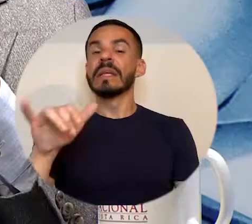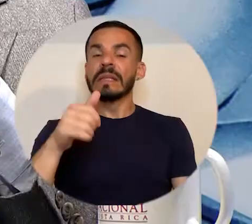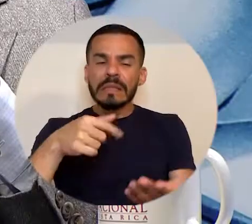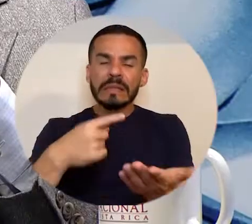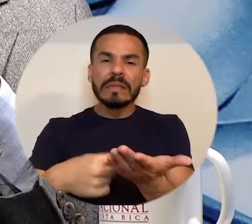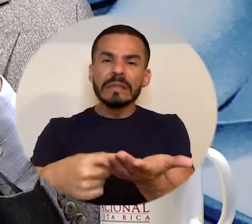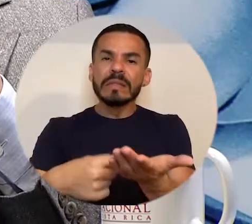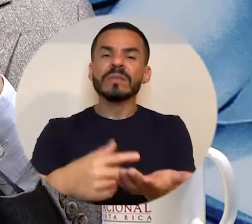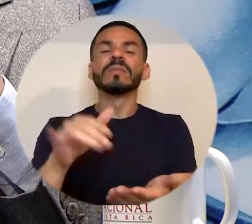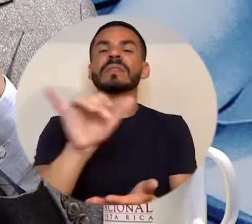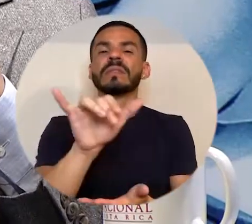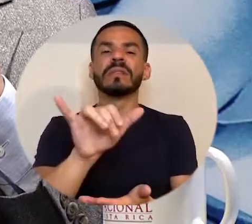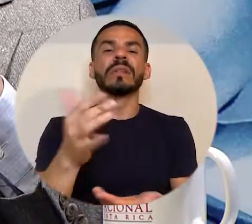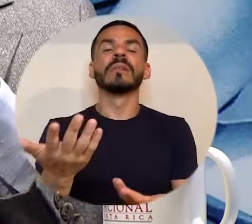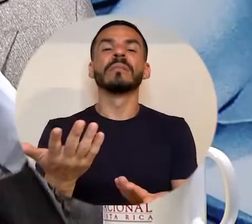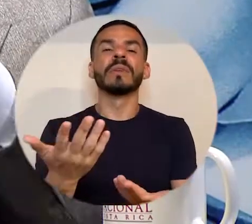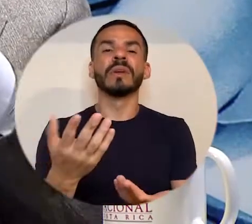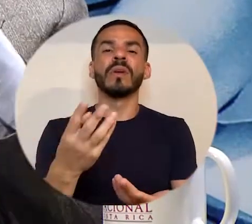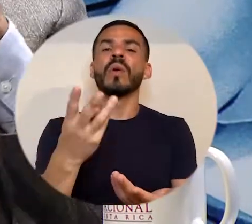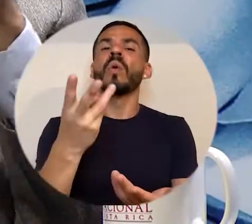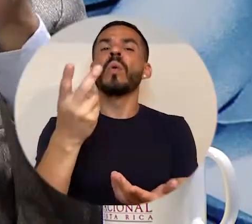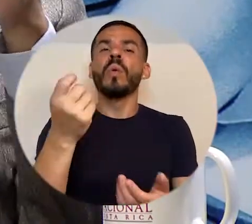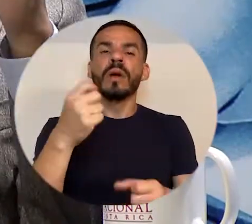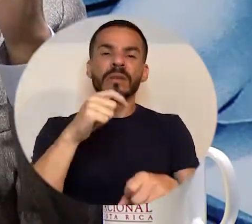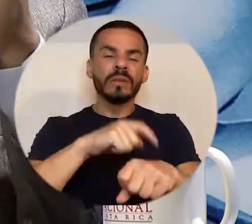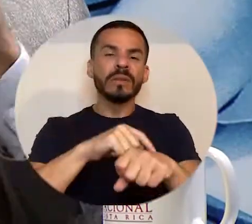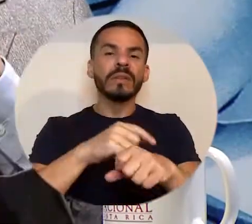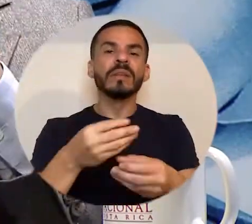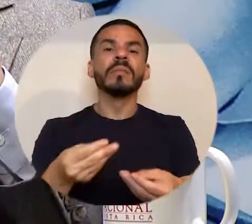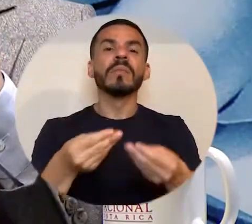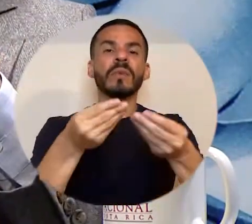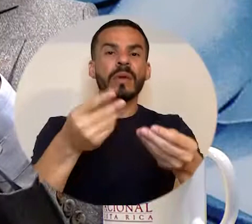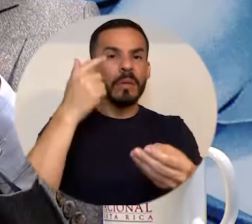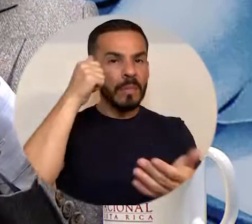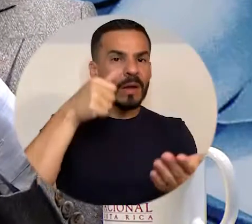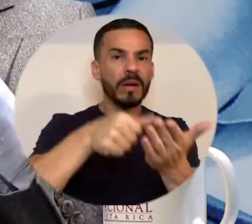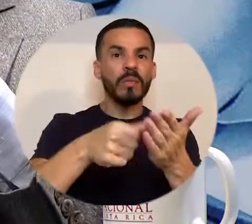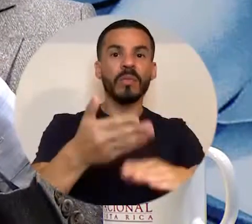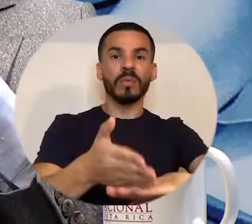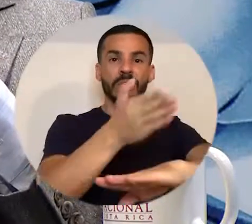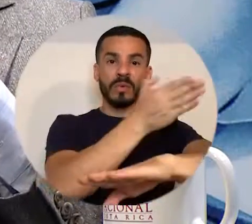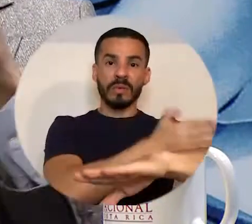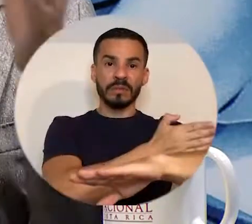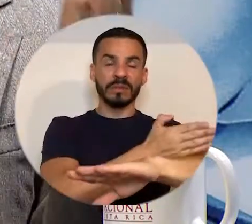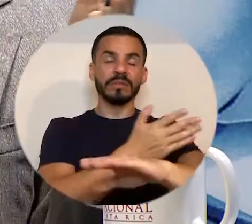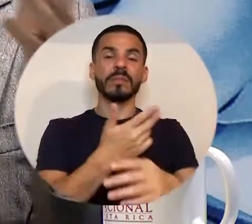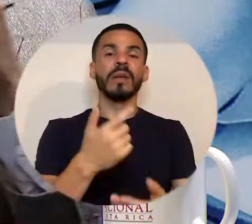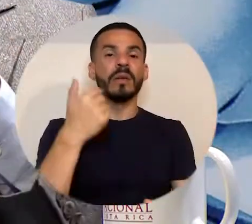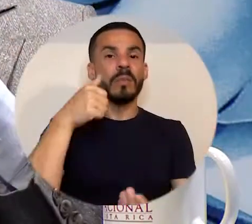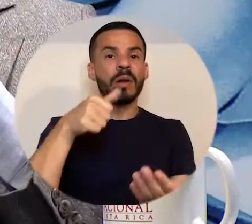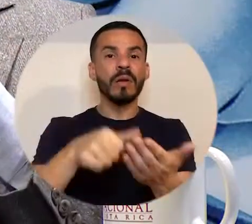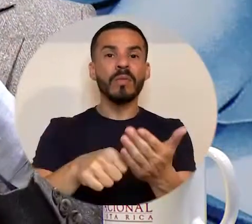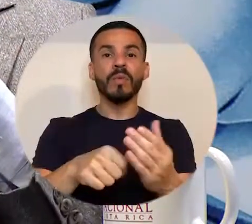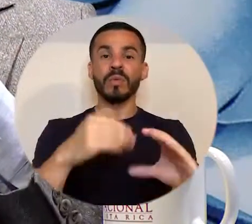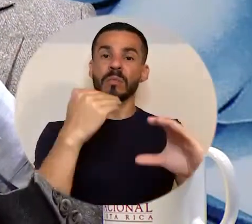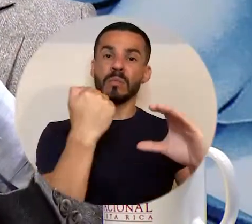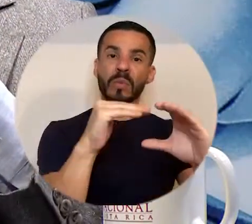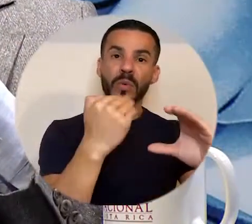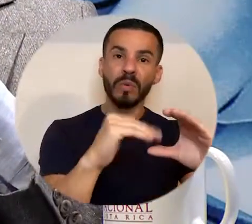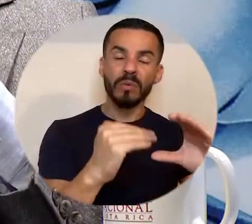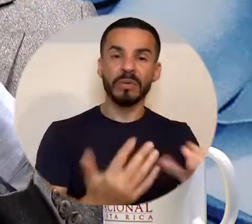discusión abierta de cuánto tiempo tiene que darse para el voto anticipado, para el voto por correo.